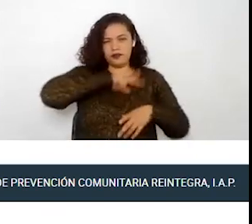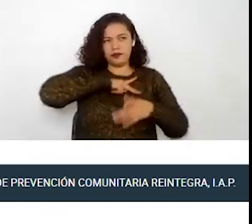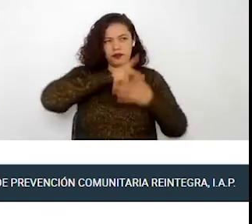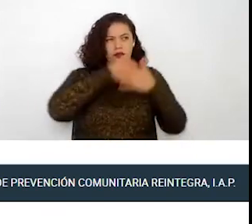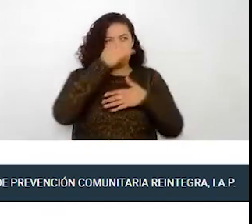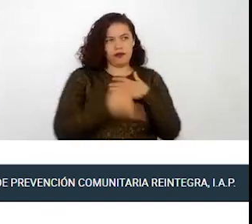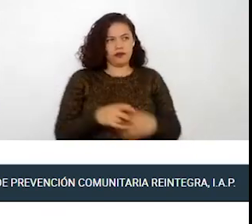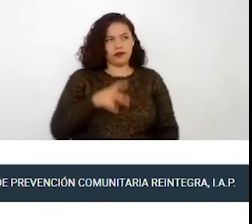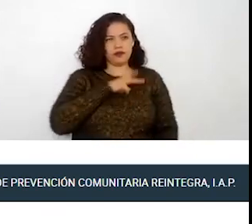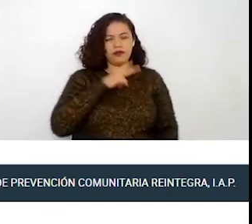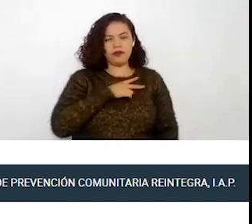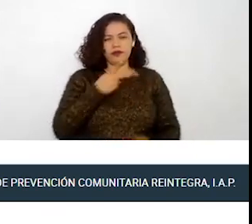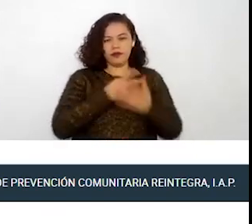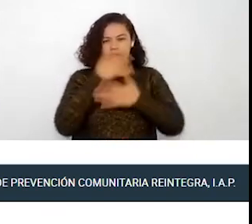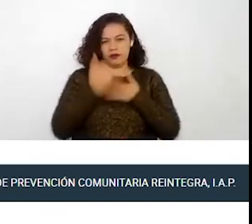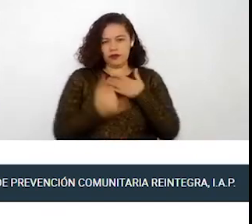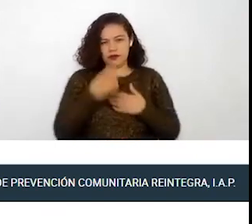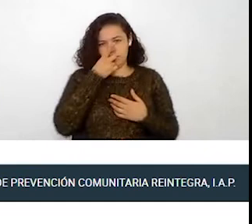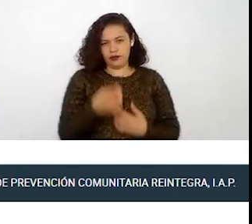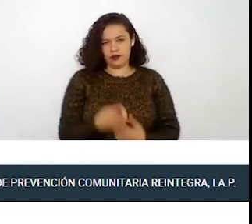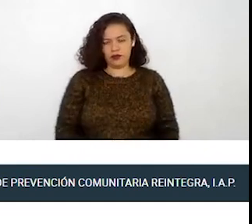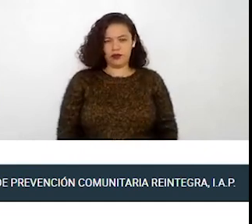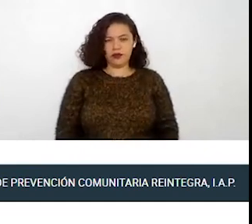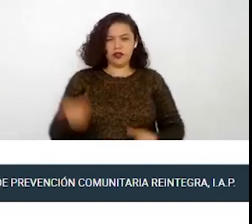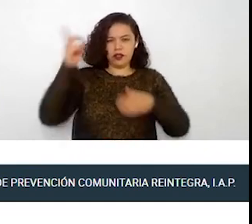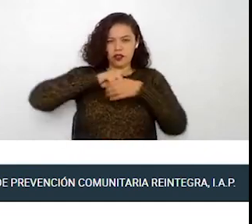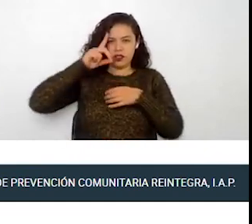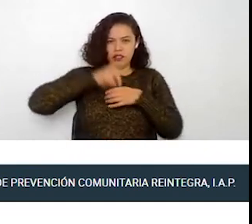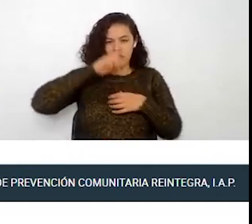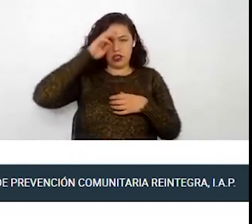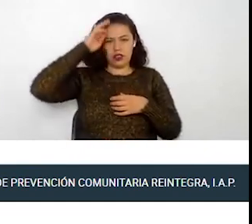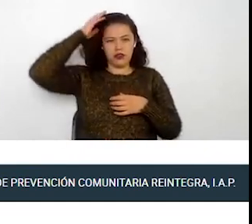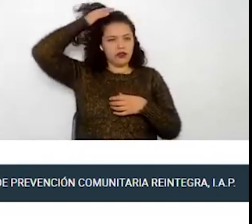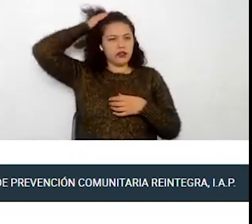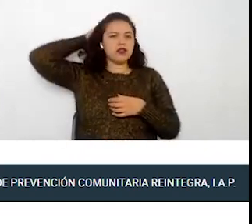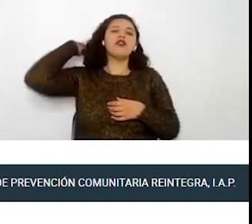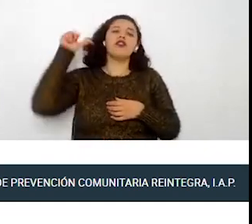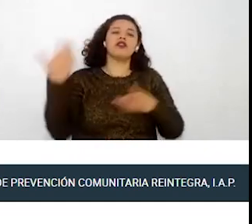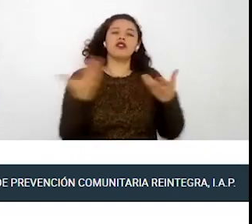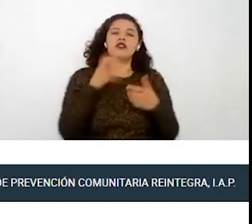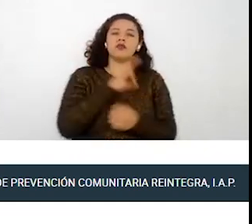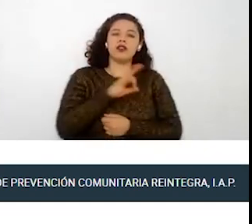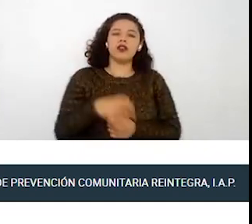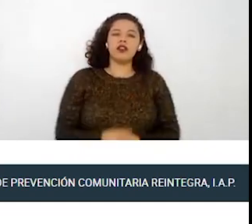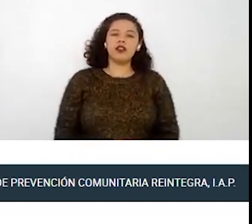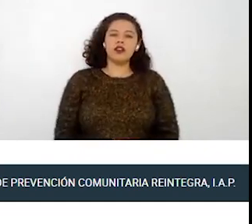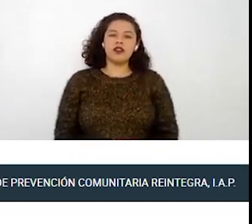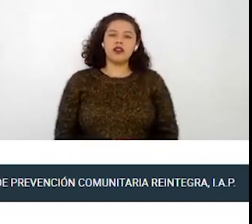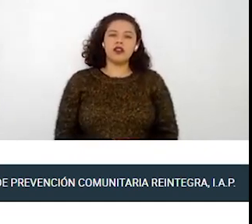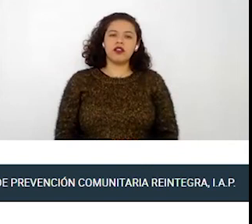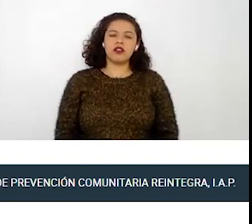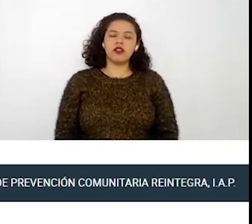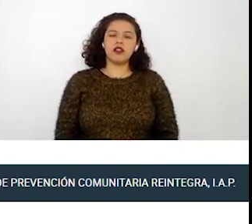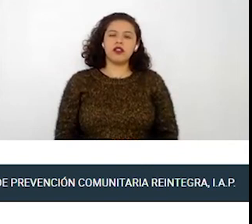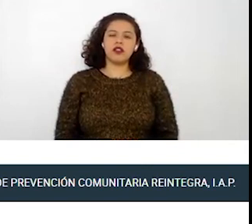si me voy a proyecto aquí me dice mi proyecto es de donativos puedo crear otro es Este bueno ahorita lo creamos